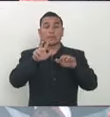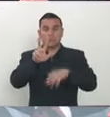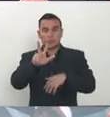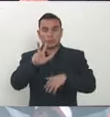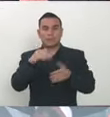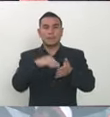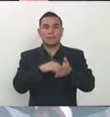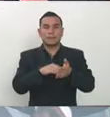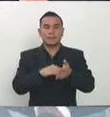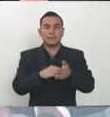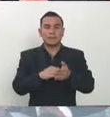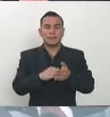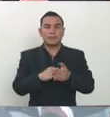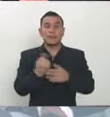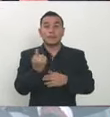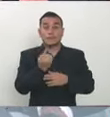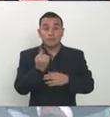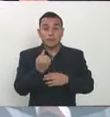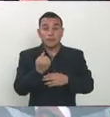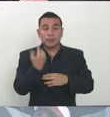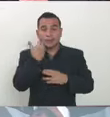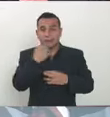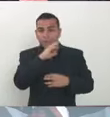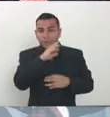pero en un solo momento.